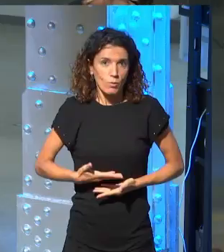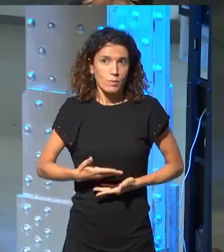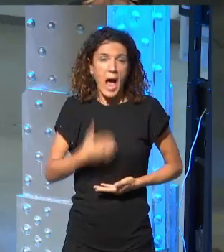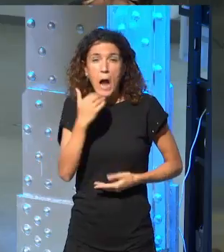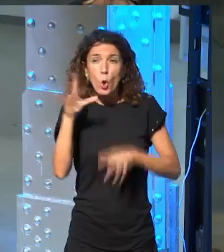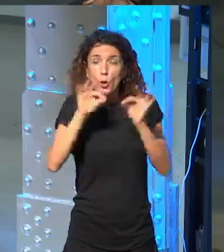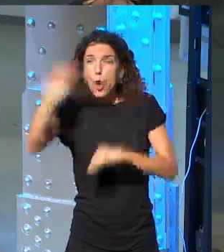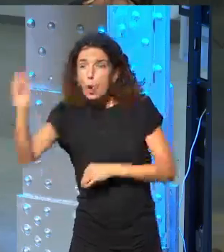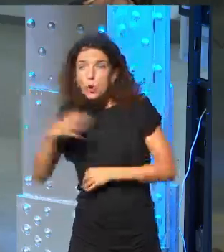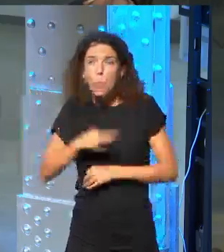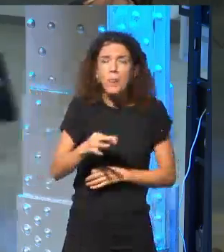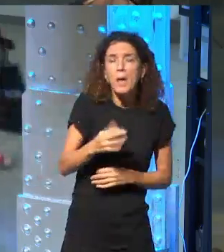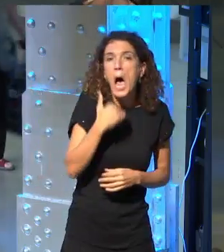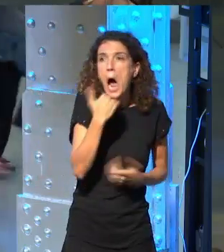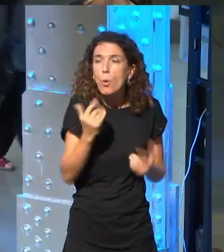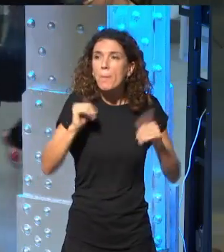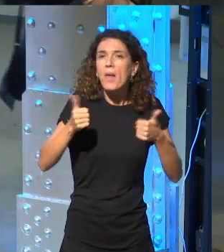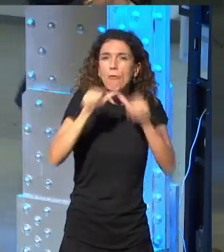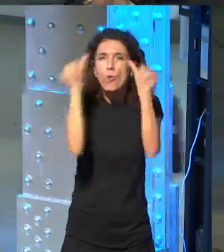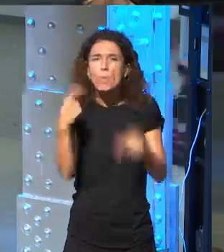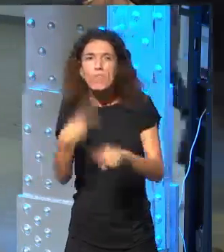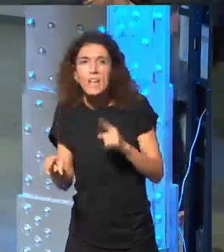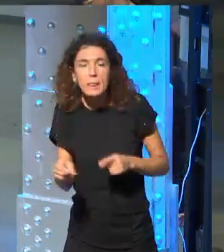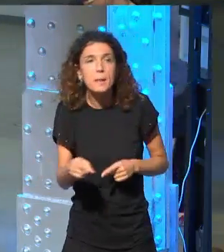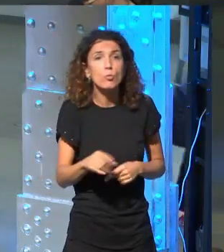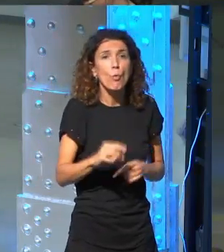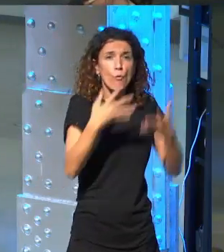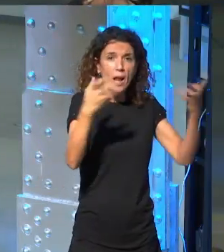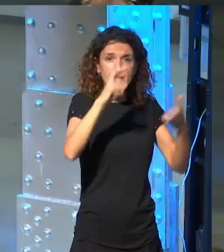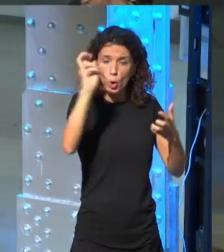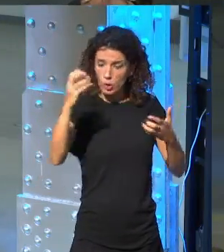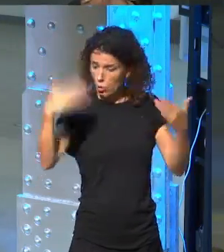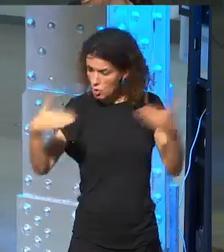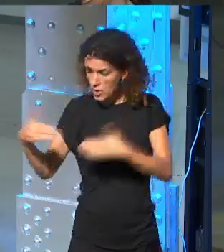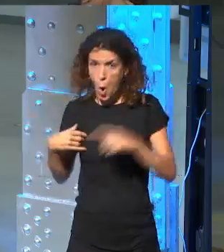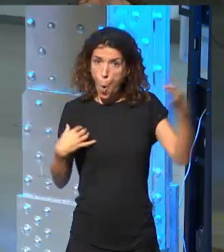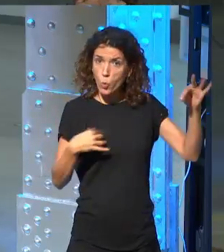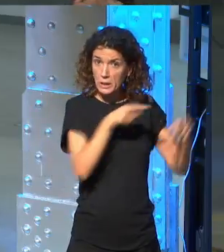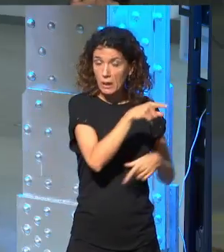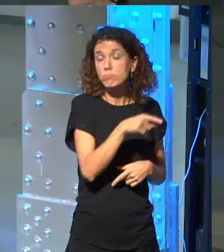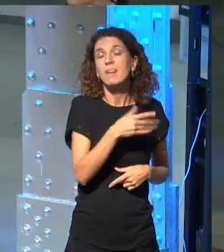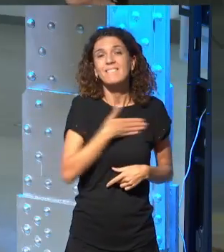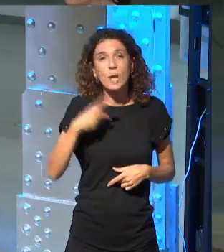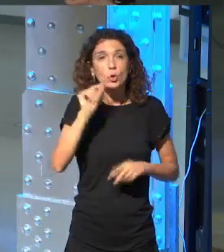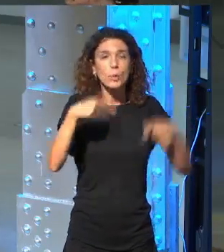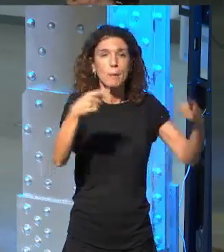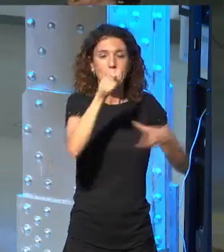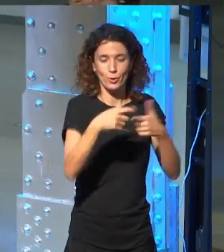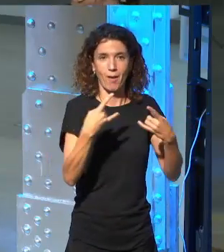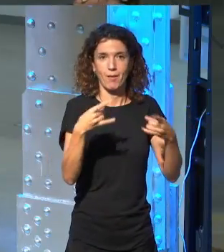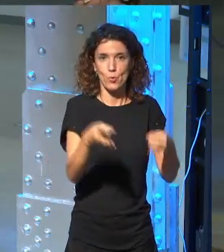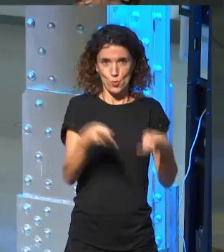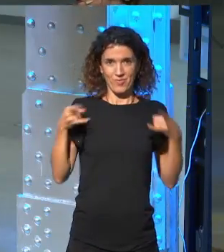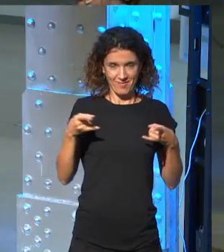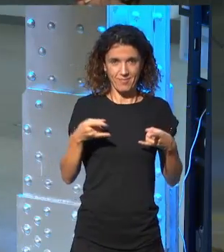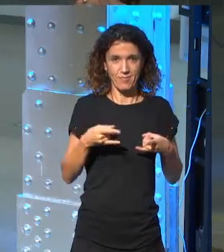¿Otras opciones? Sí, no tenías como para empezar. Tú te salió esa y dijiste, bueno, a ver, tenía claro que tenía que ser un tuit que ya enganchara. Entonces,